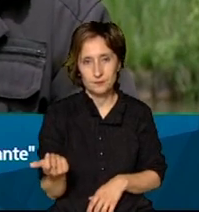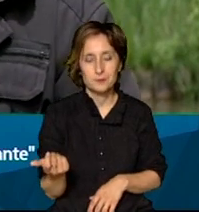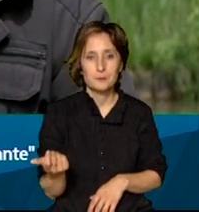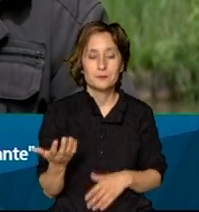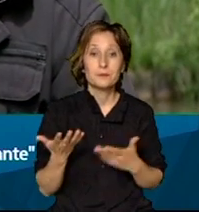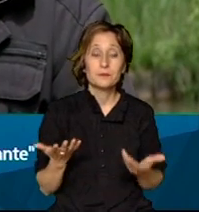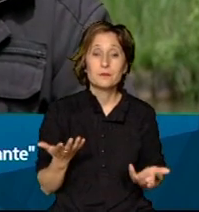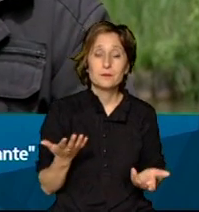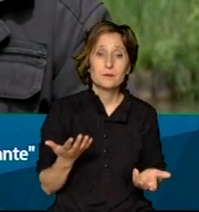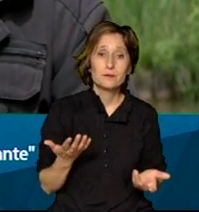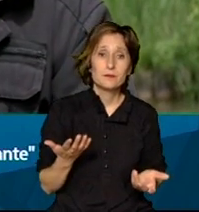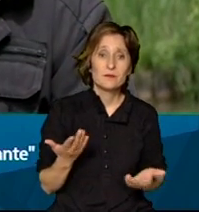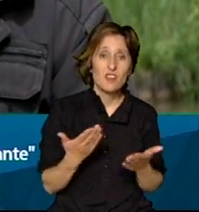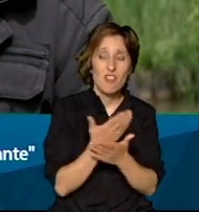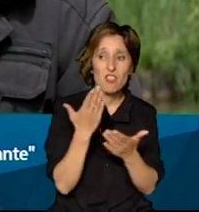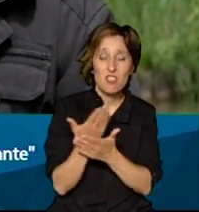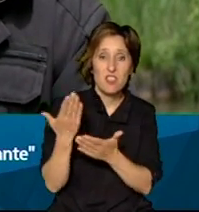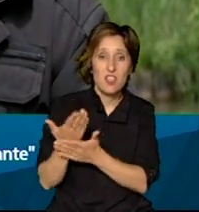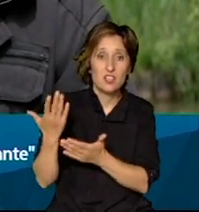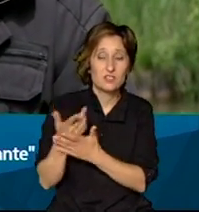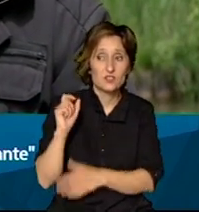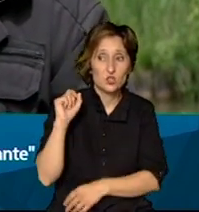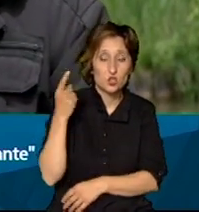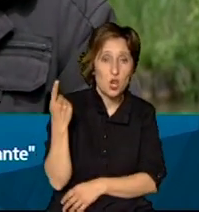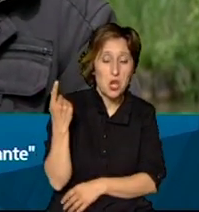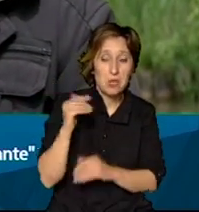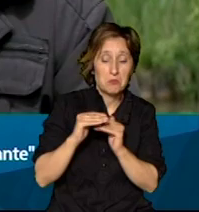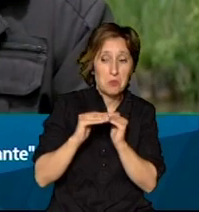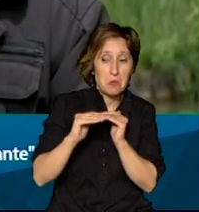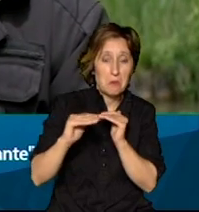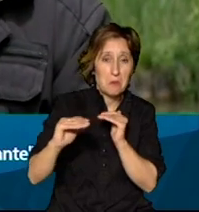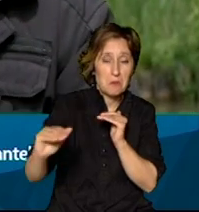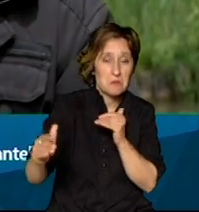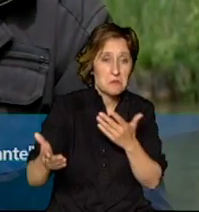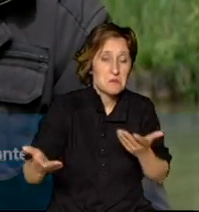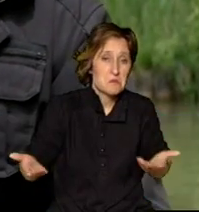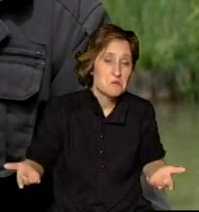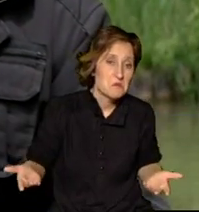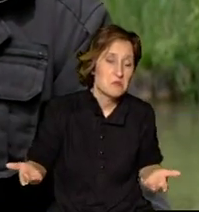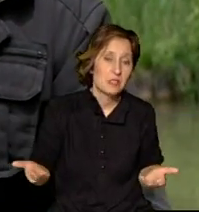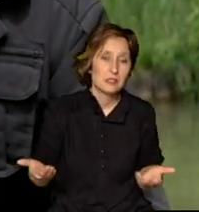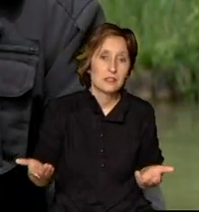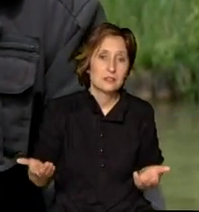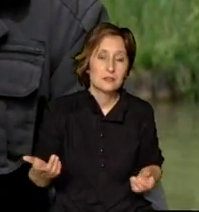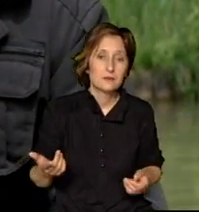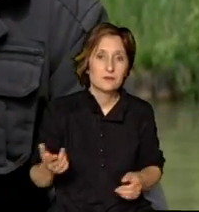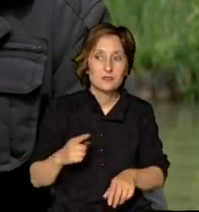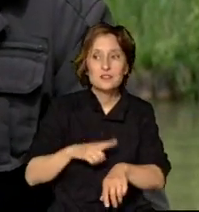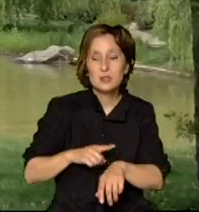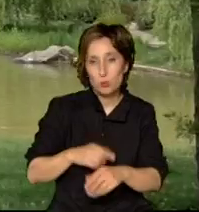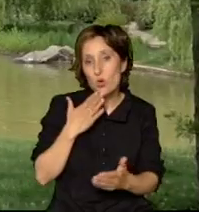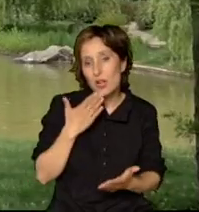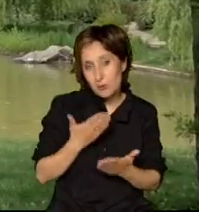bueno, si la mayoría de días son soleados y estables, pues lógicamente ahí sí que tienes un poco más de tiempo para ese